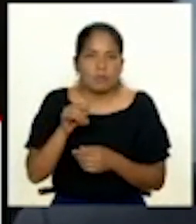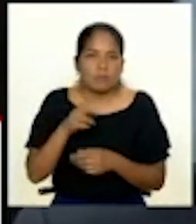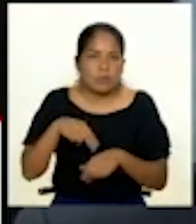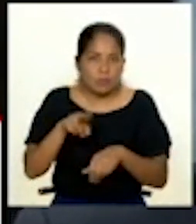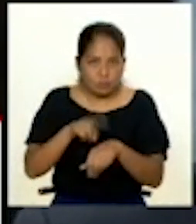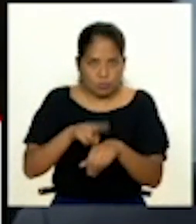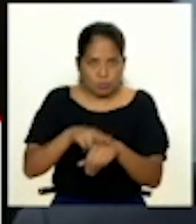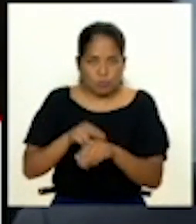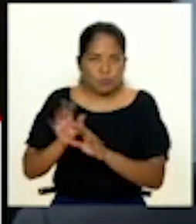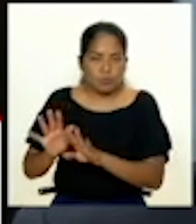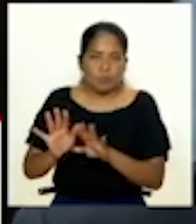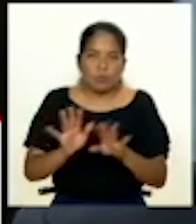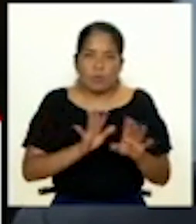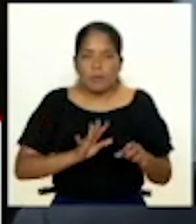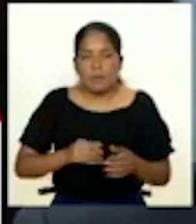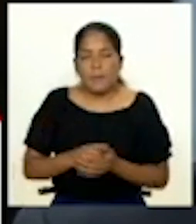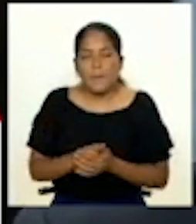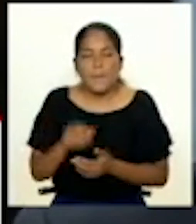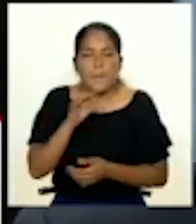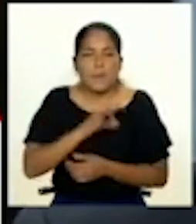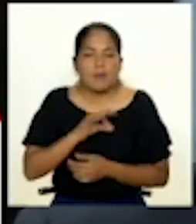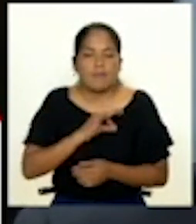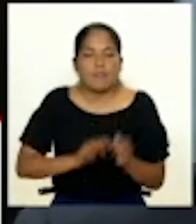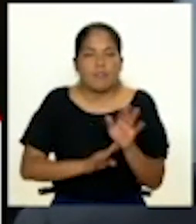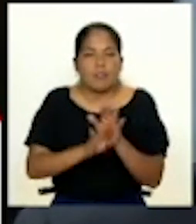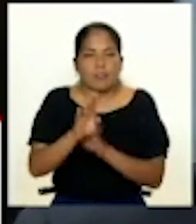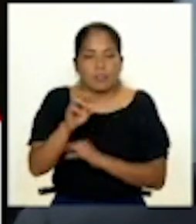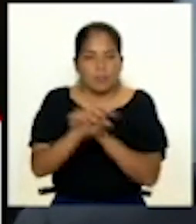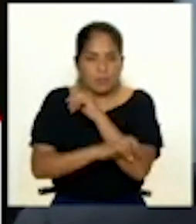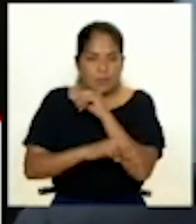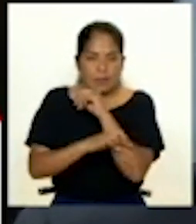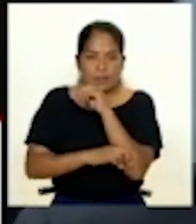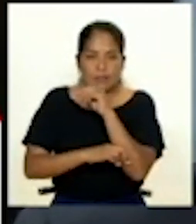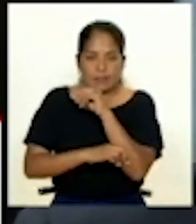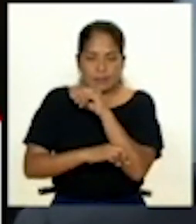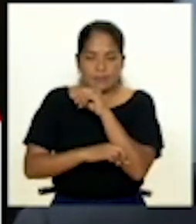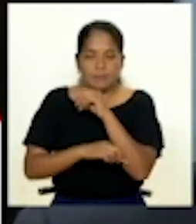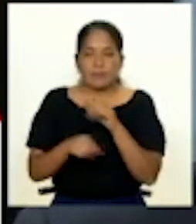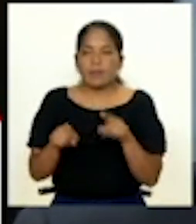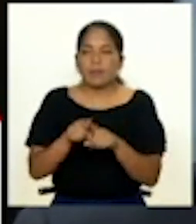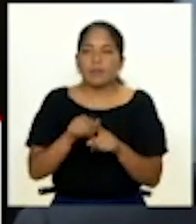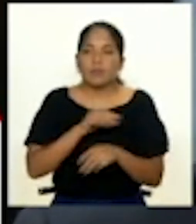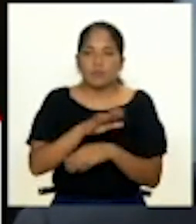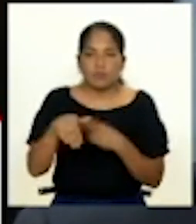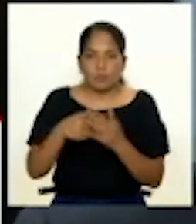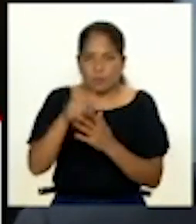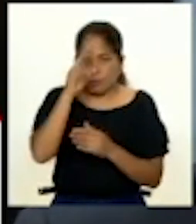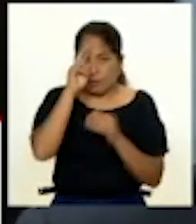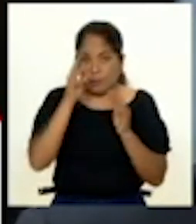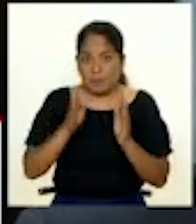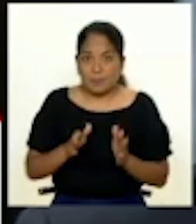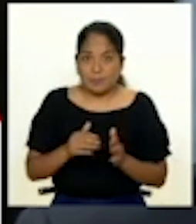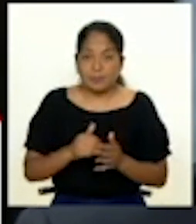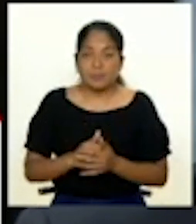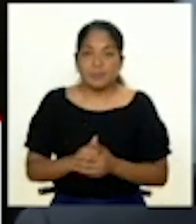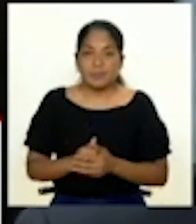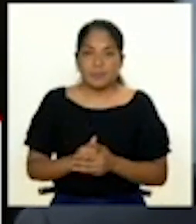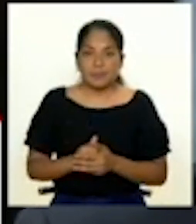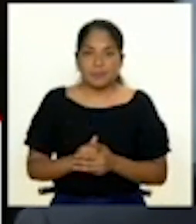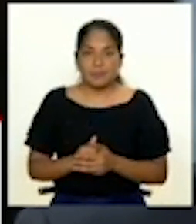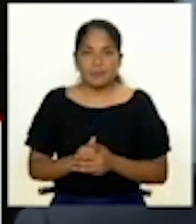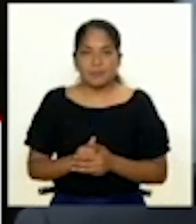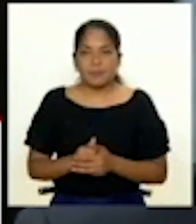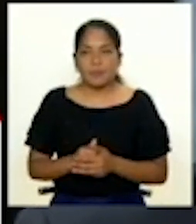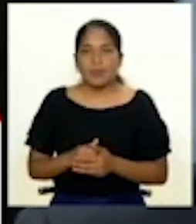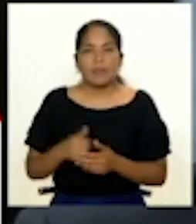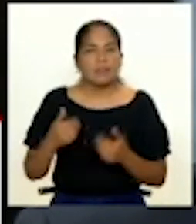ello, bueno, en beneficio del desarrollo del país y de todos los peruanos. Dentro de ello tenemos un